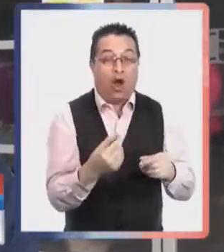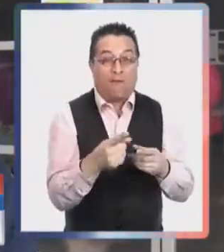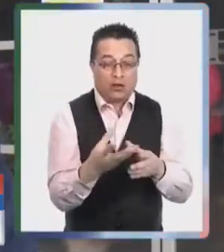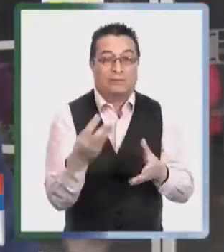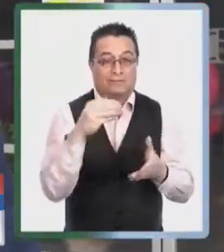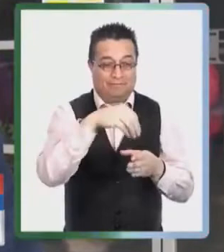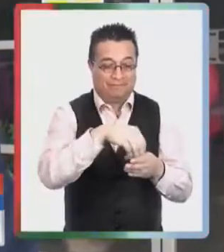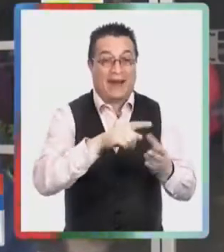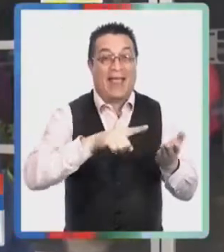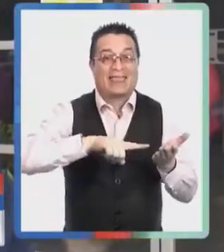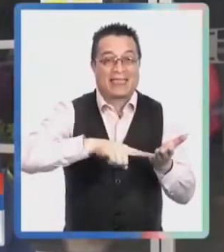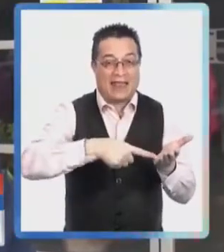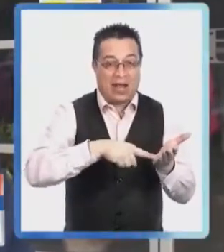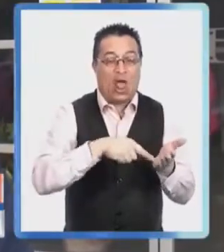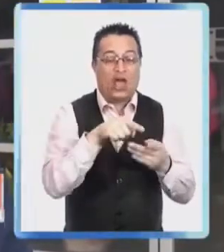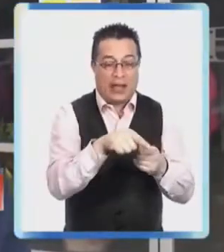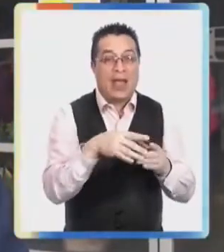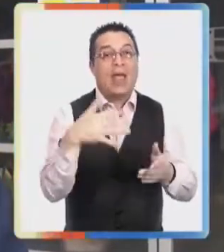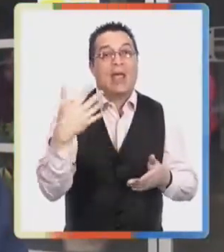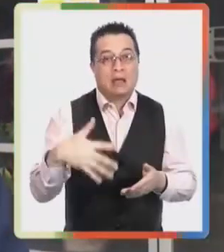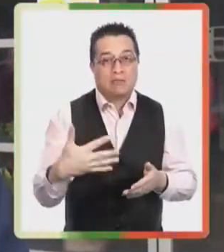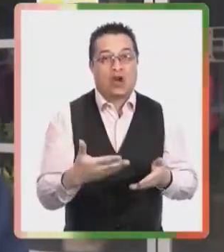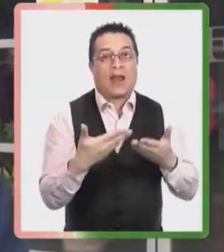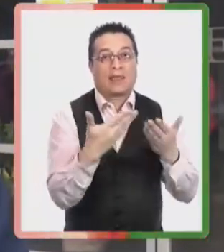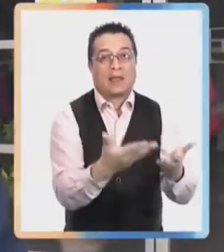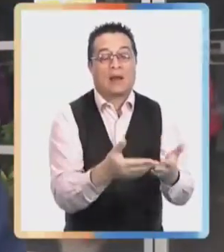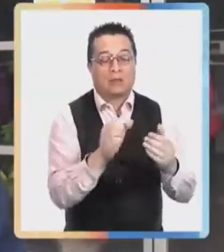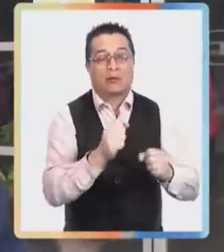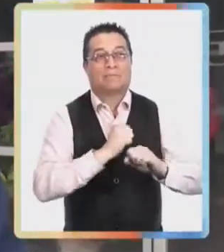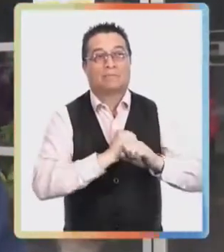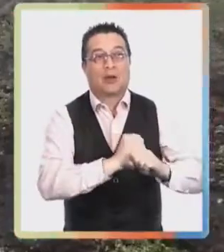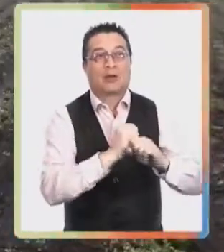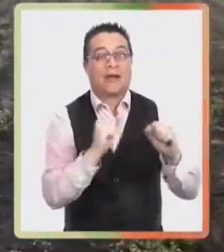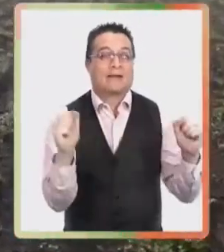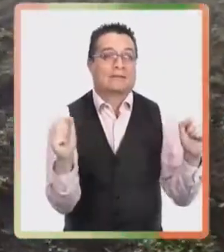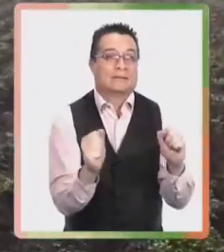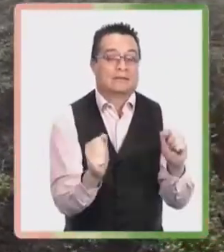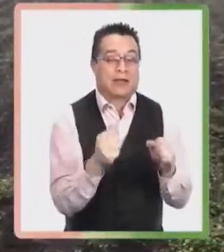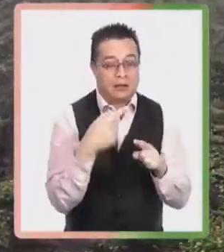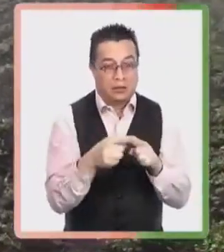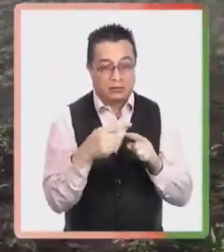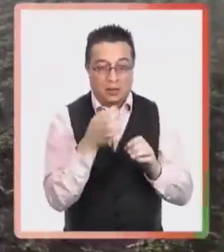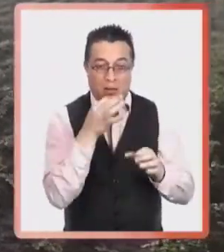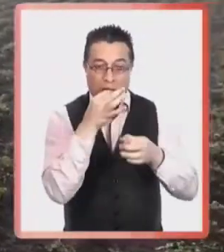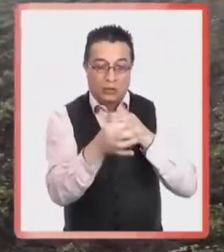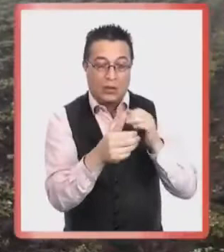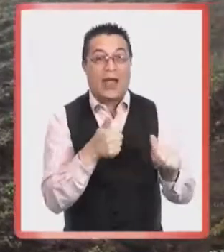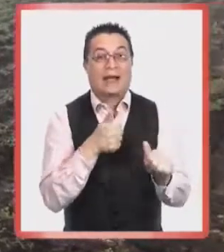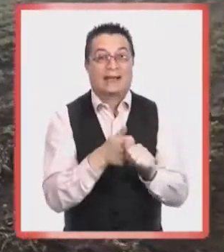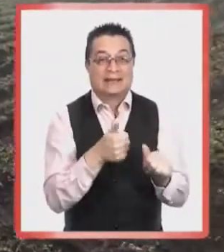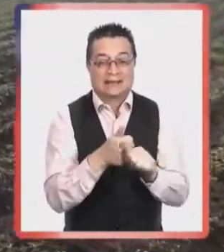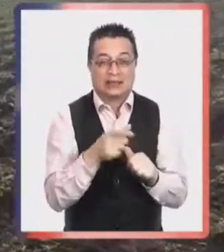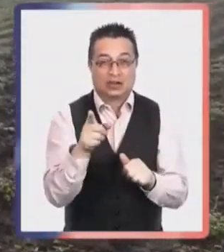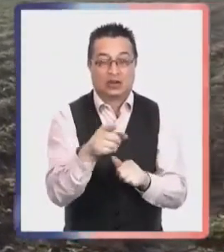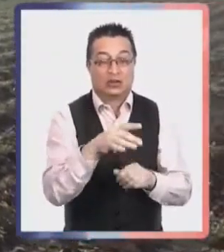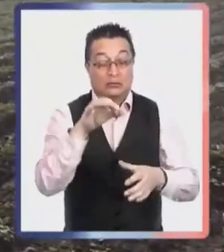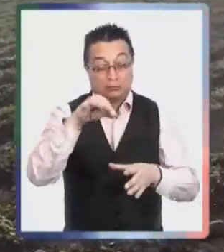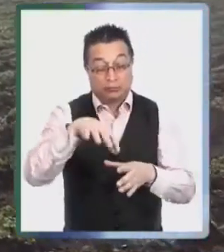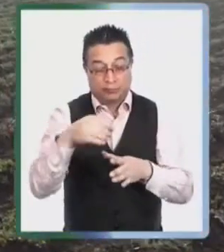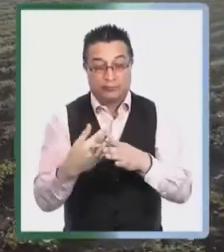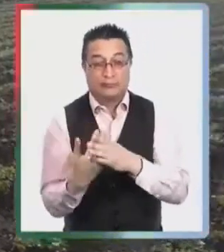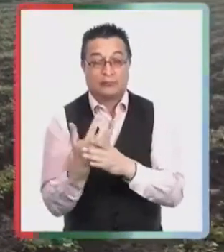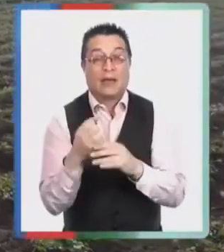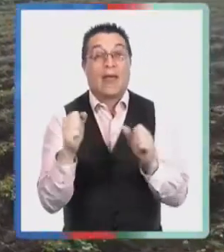de tecnologías es importante para combatir la helada. Diversas recomendaciones de sus asesores, por ejemplo, cultivos realizados